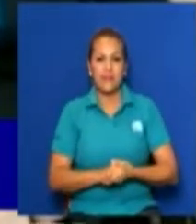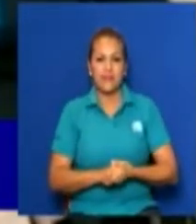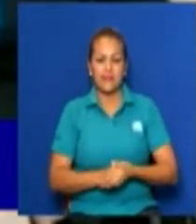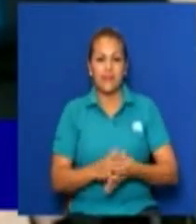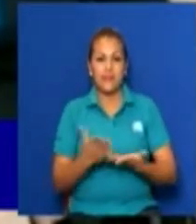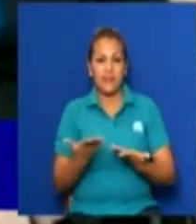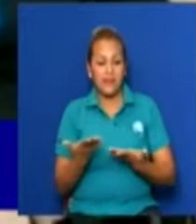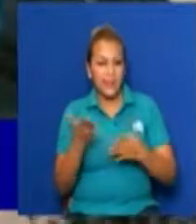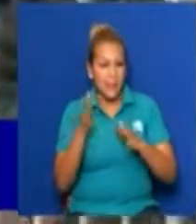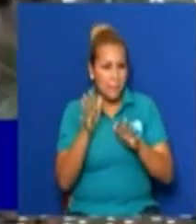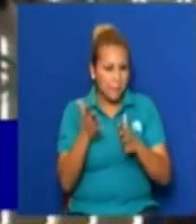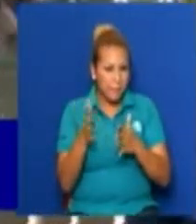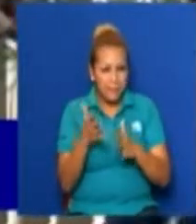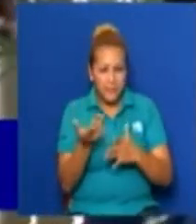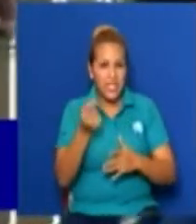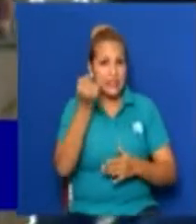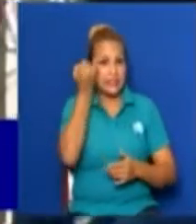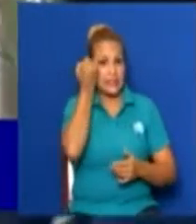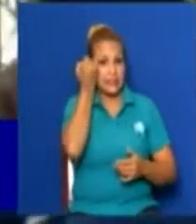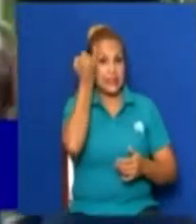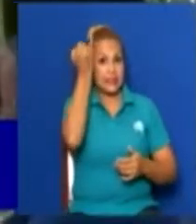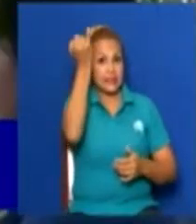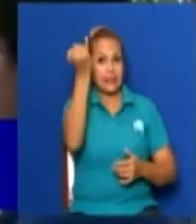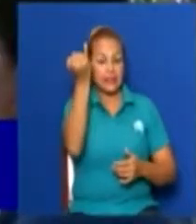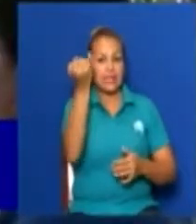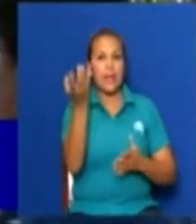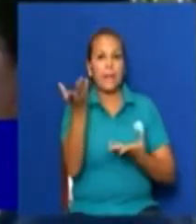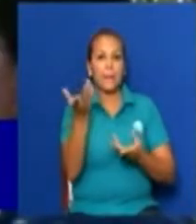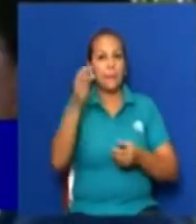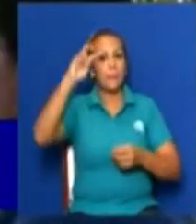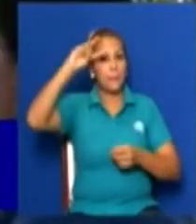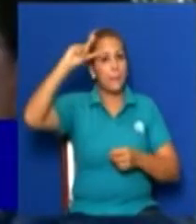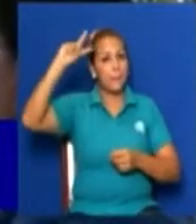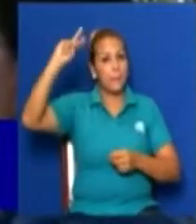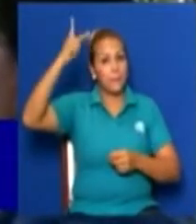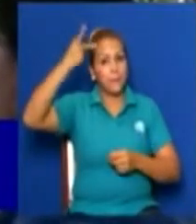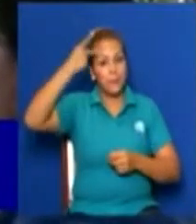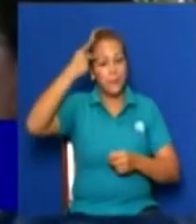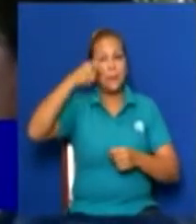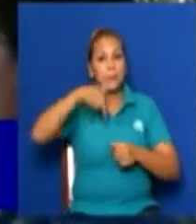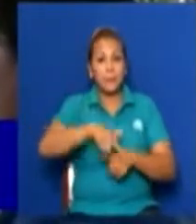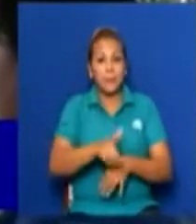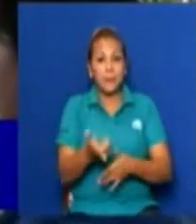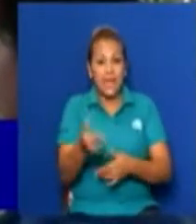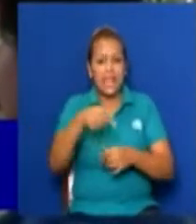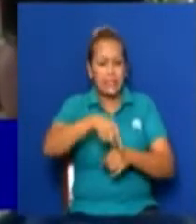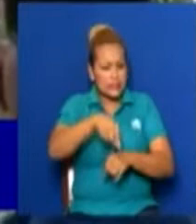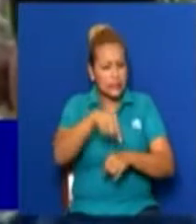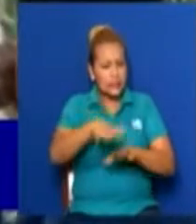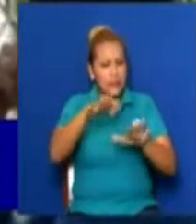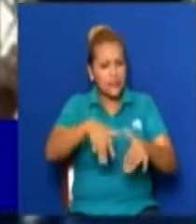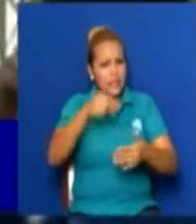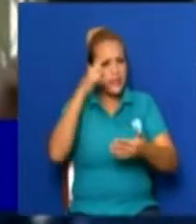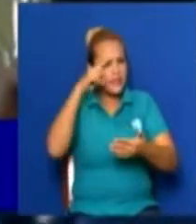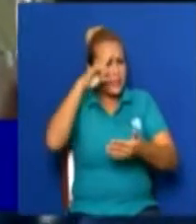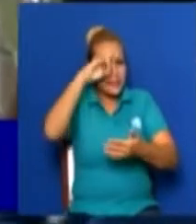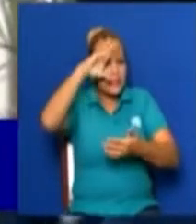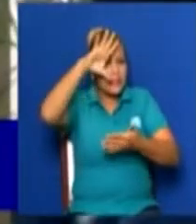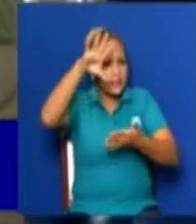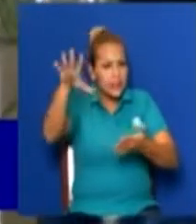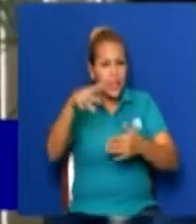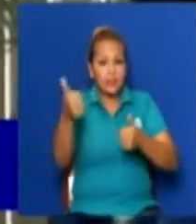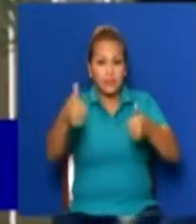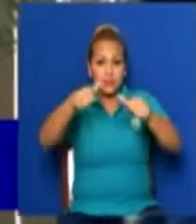casi ideas para políticas. Entonces, ahí está clarísimo, la recomendación